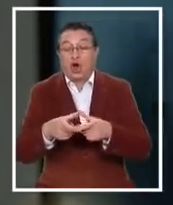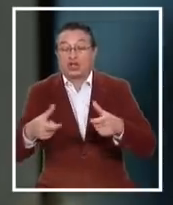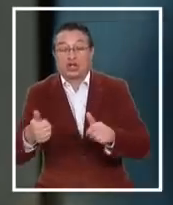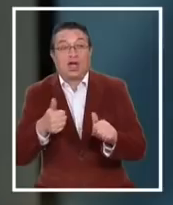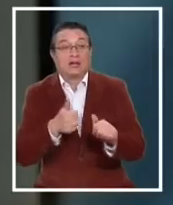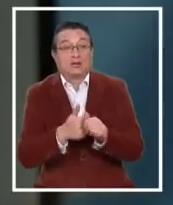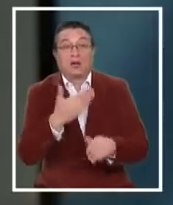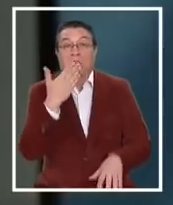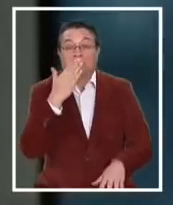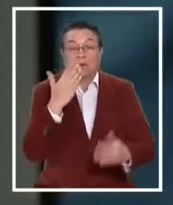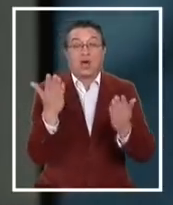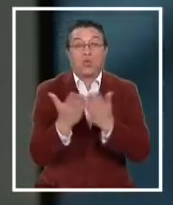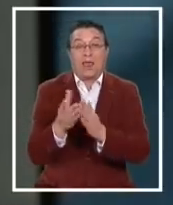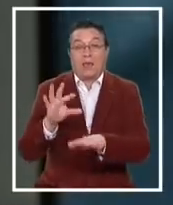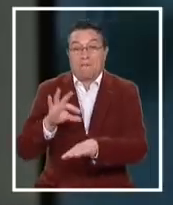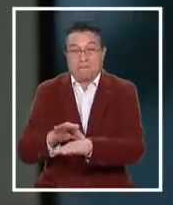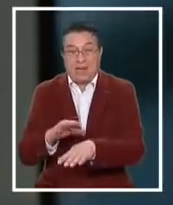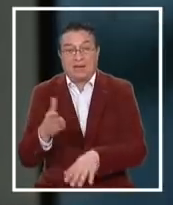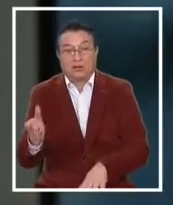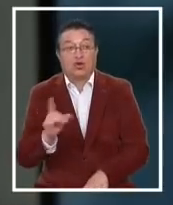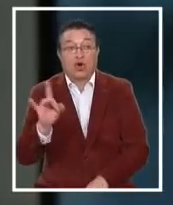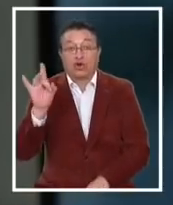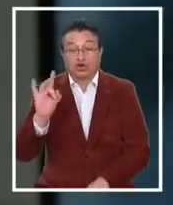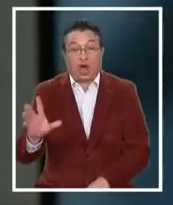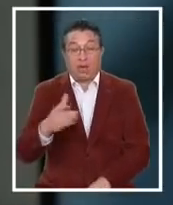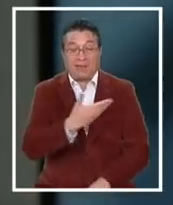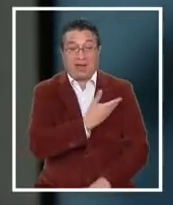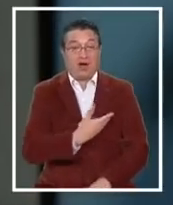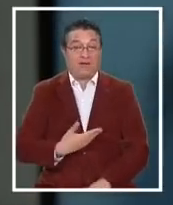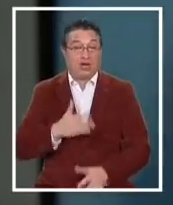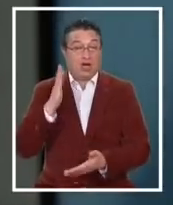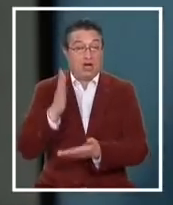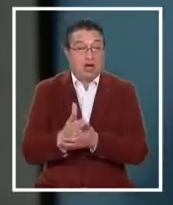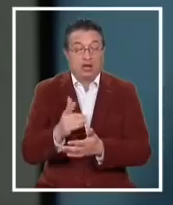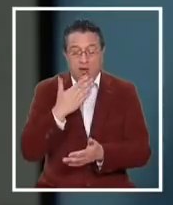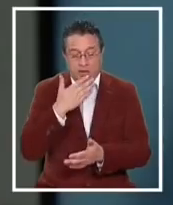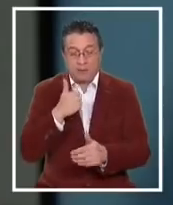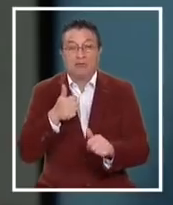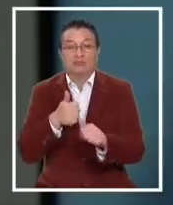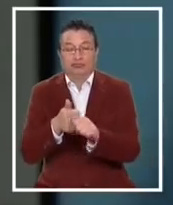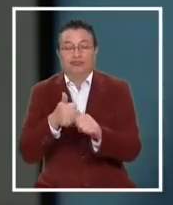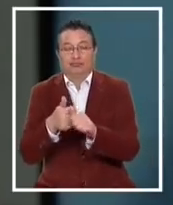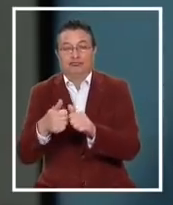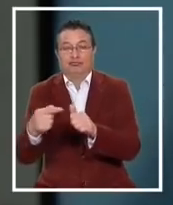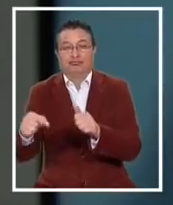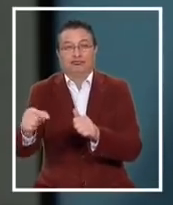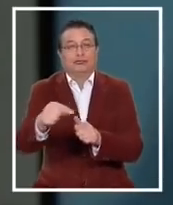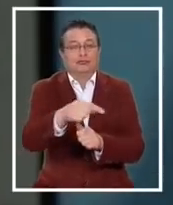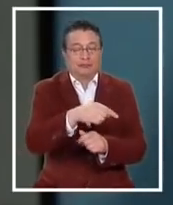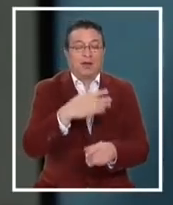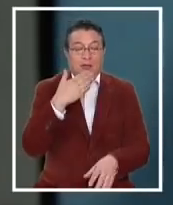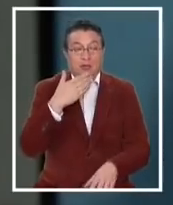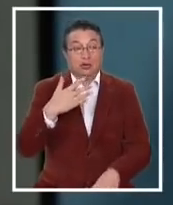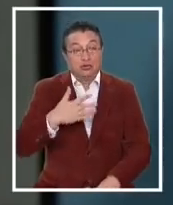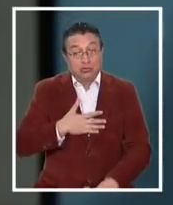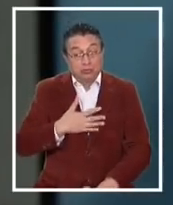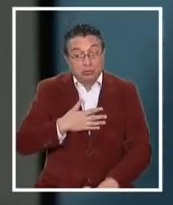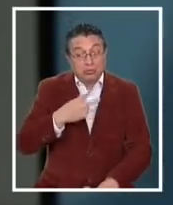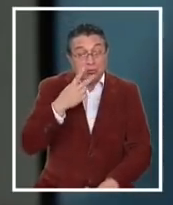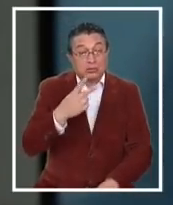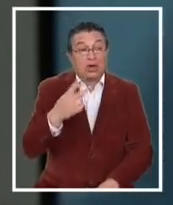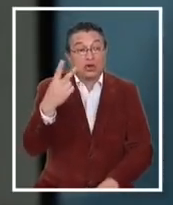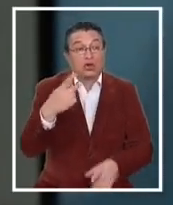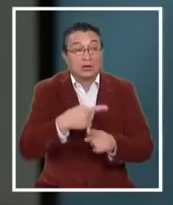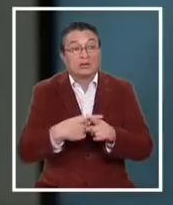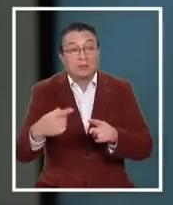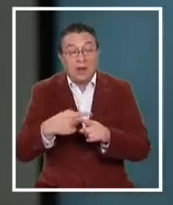los expertos, está el colegio médico. Aquí no es solo una decisión del gobierno, también están encima todos, y por lo que yo entiendo, estas